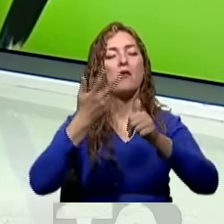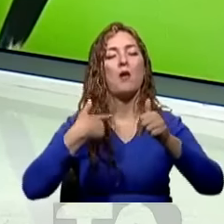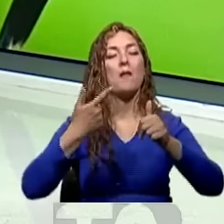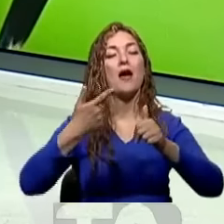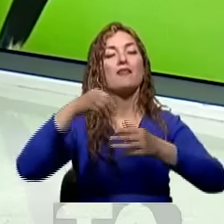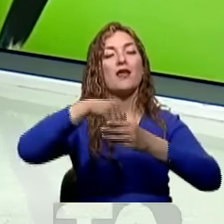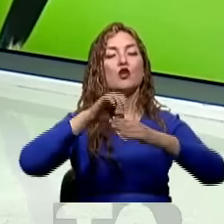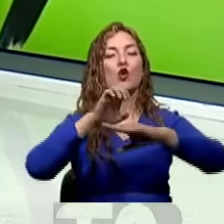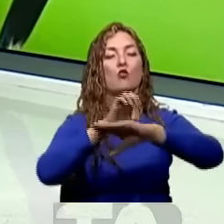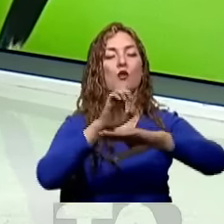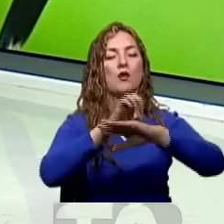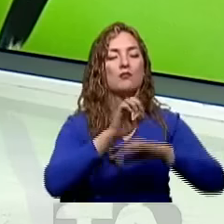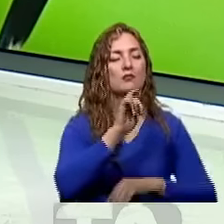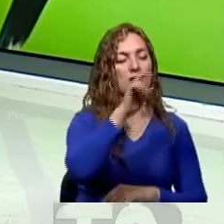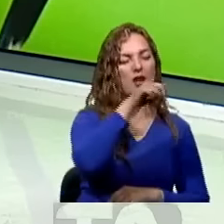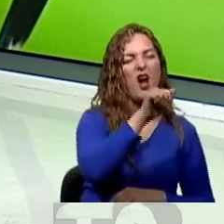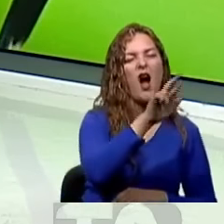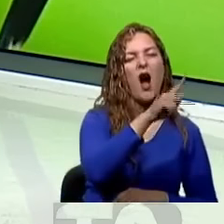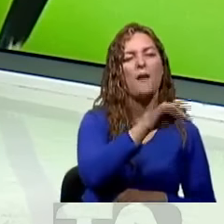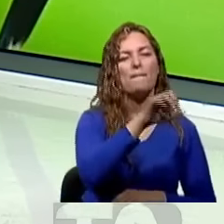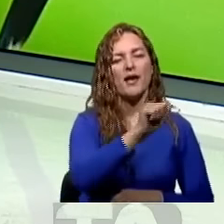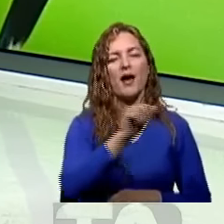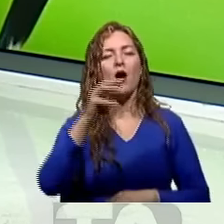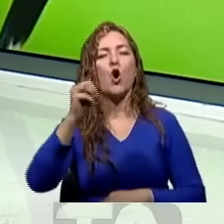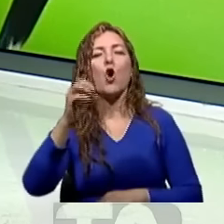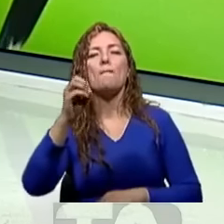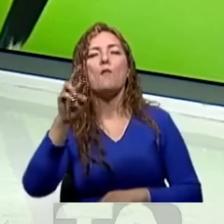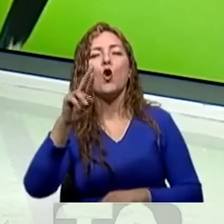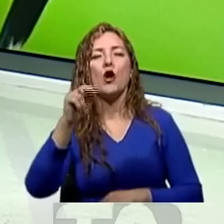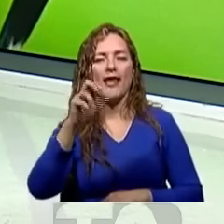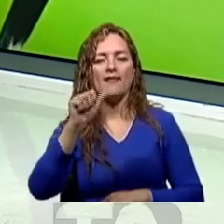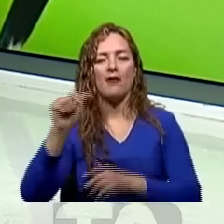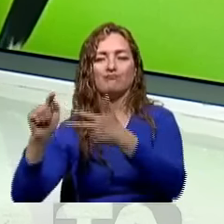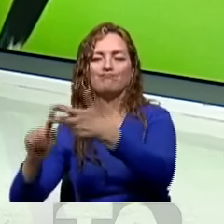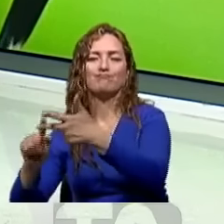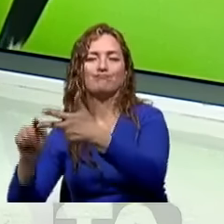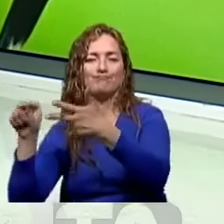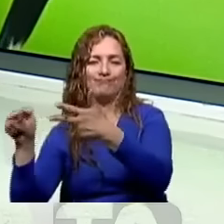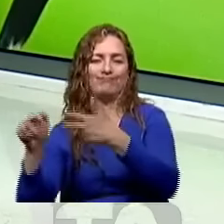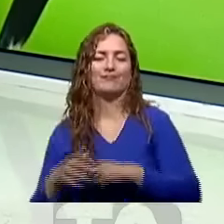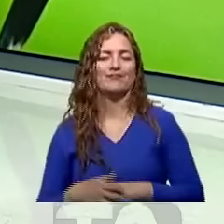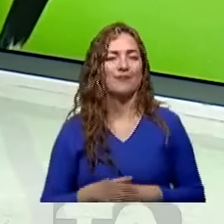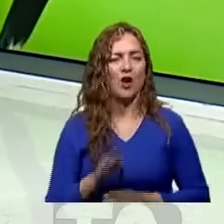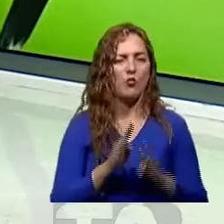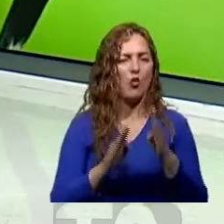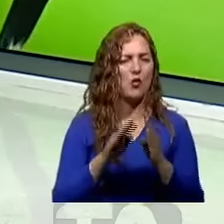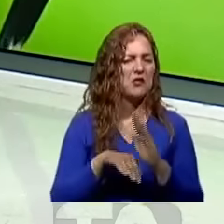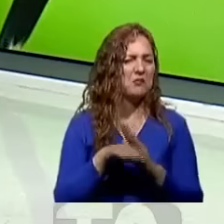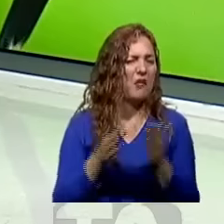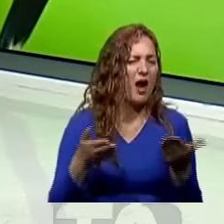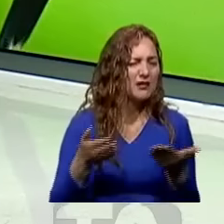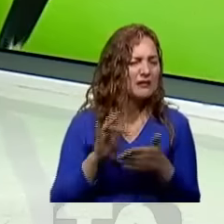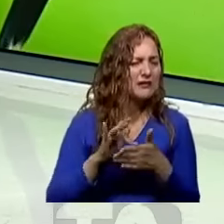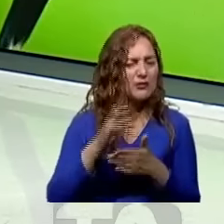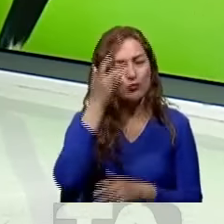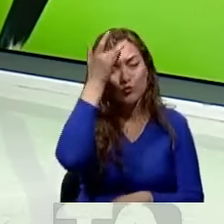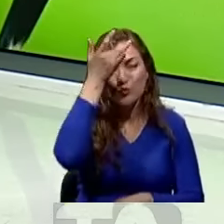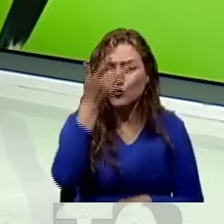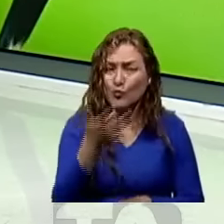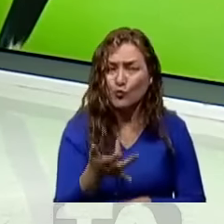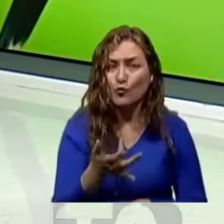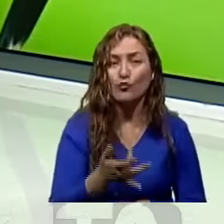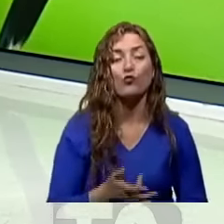luego del águila arpía y el águila morena. ¿Y por qué se dice que su biología es uno de los factores que los pone en riesgo?